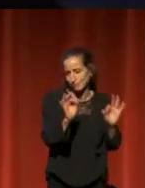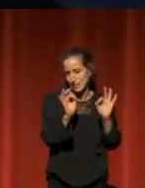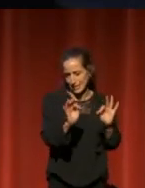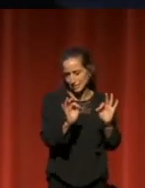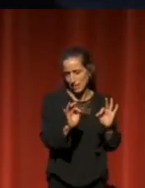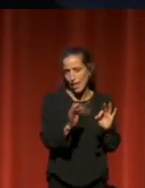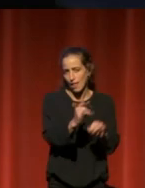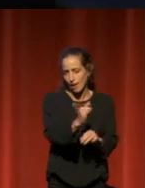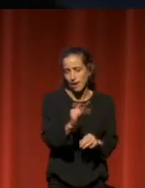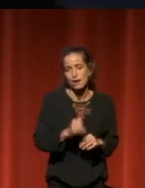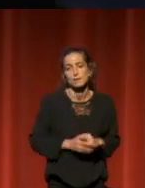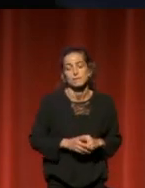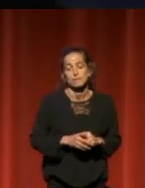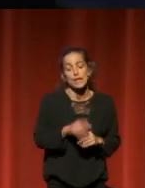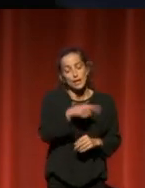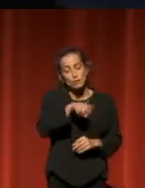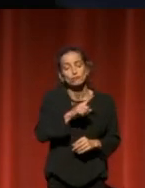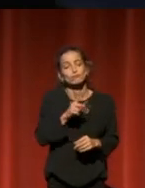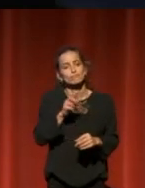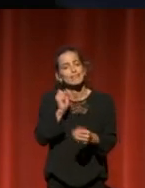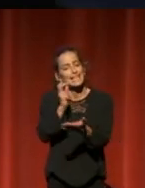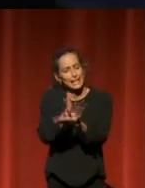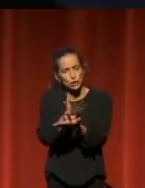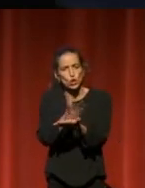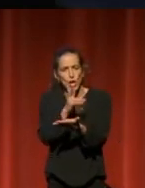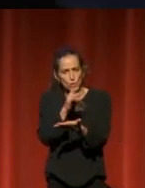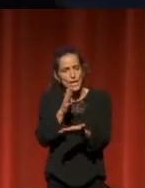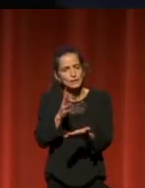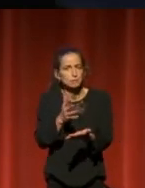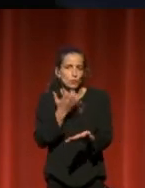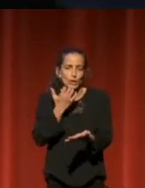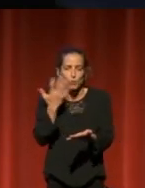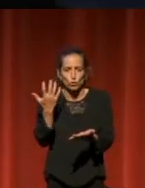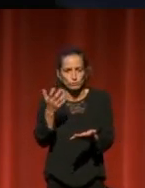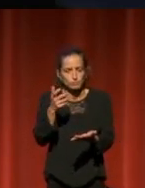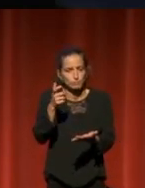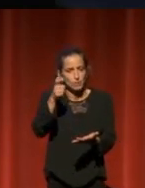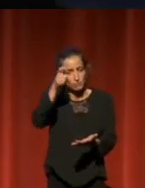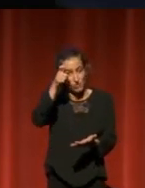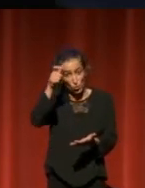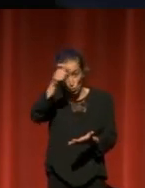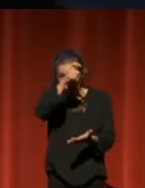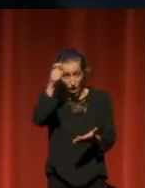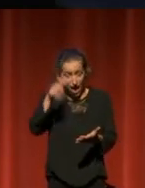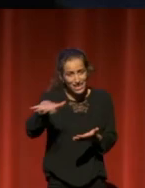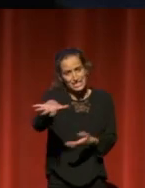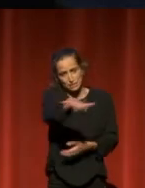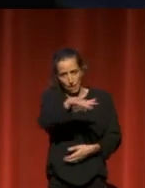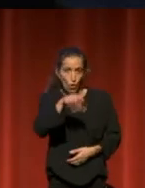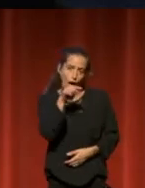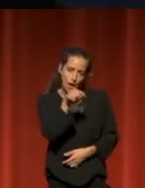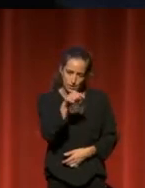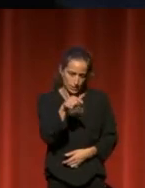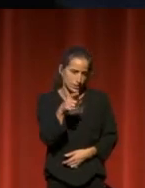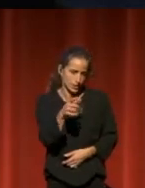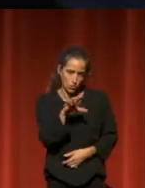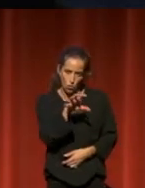momento, como pueden ser el espacio rural, que en su comunidad es muy importante,